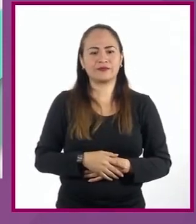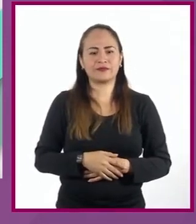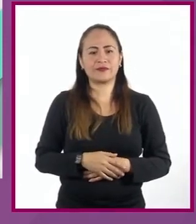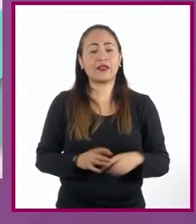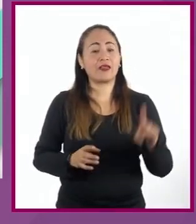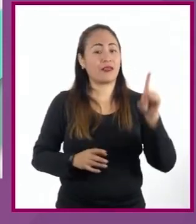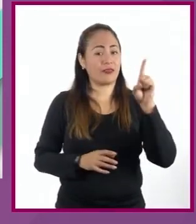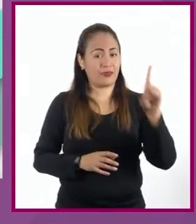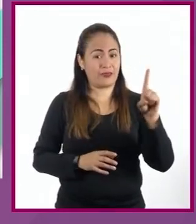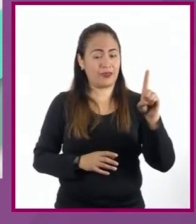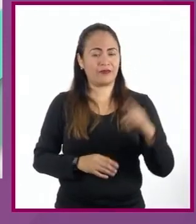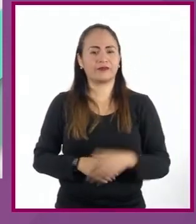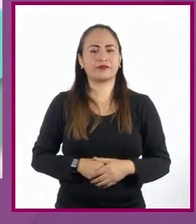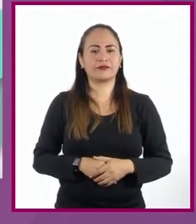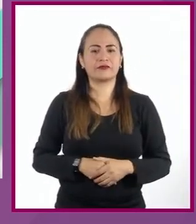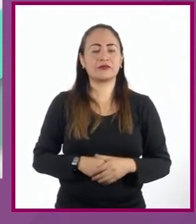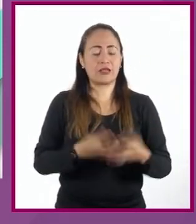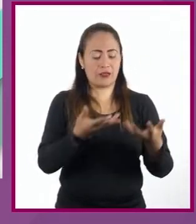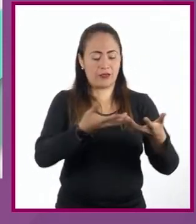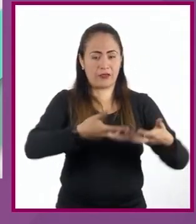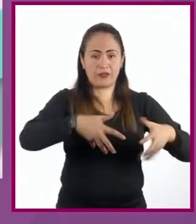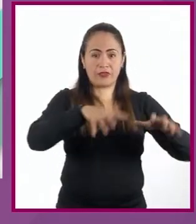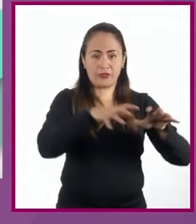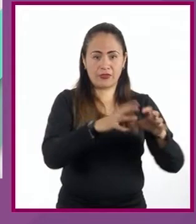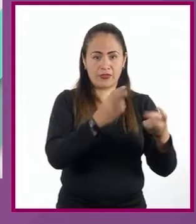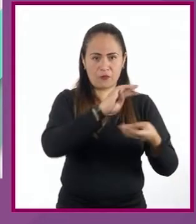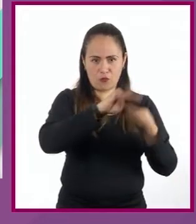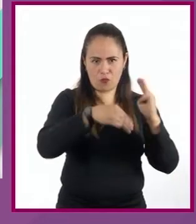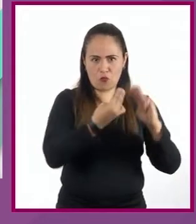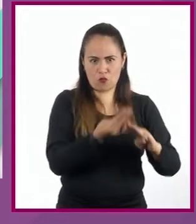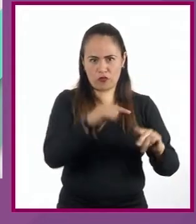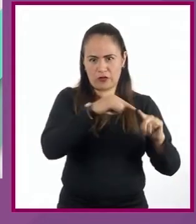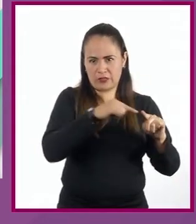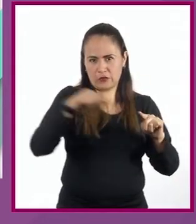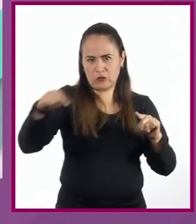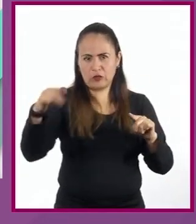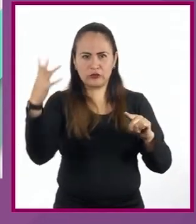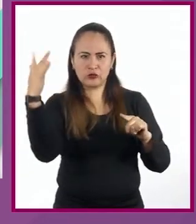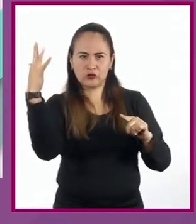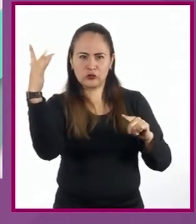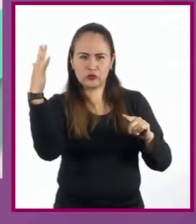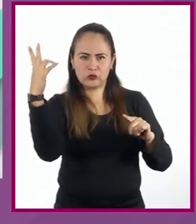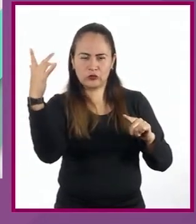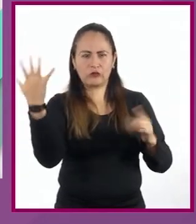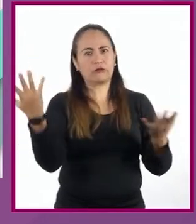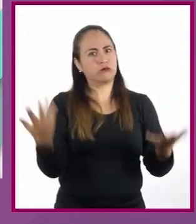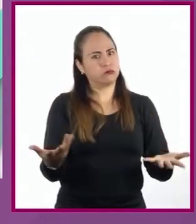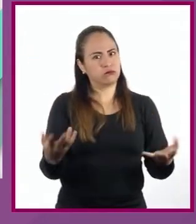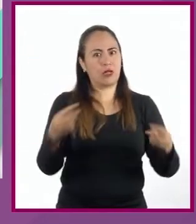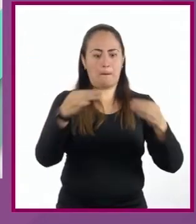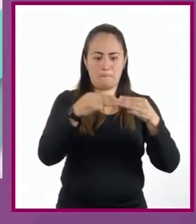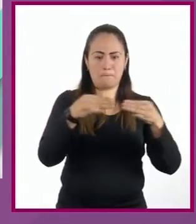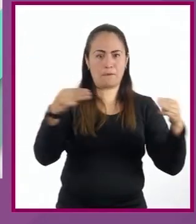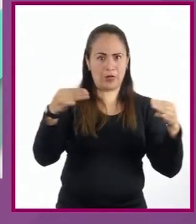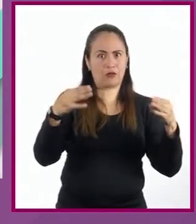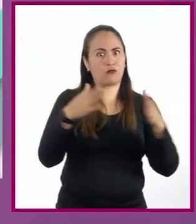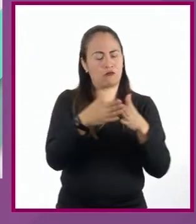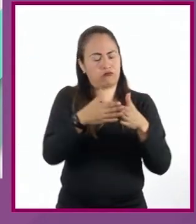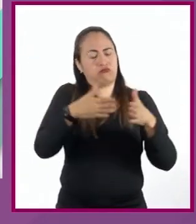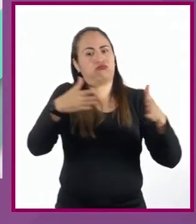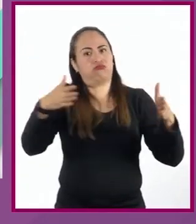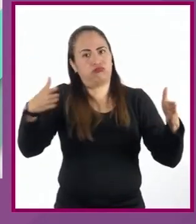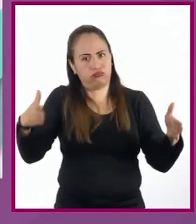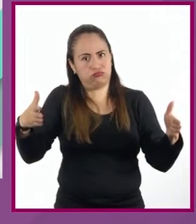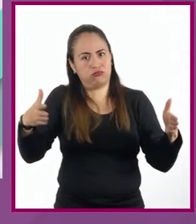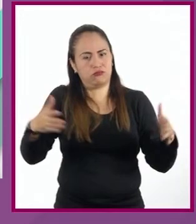Inciso D. La distancia de nuestro planeta al Sol. Evidentemente, la distancia de nuestro planeta al Sol necesita un